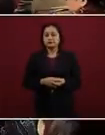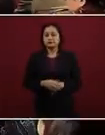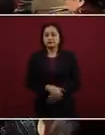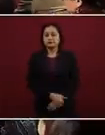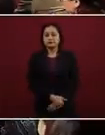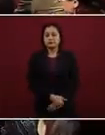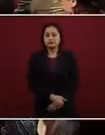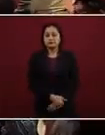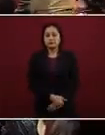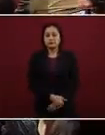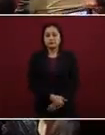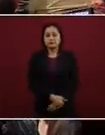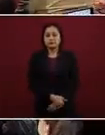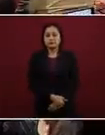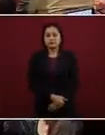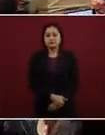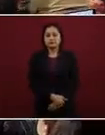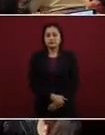gobierno no había información.